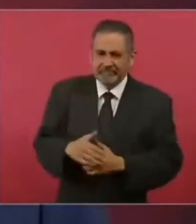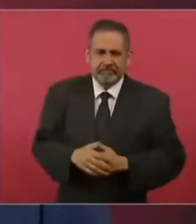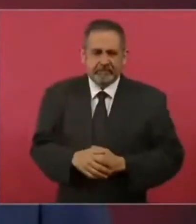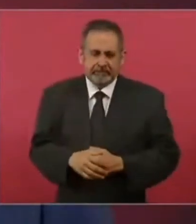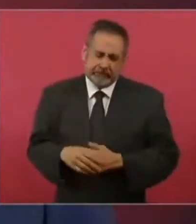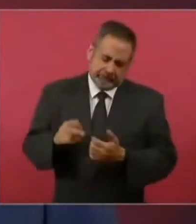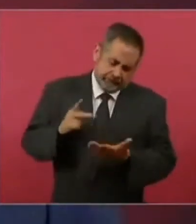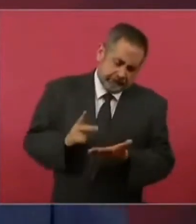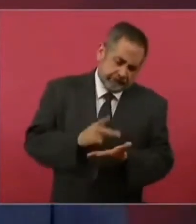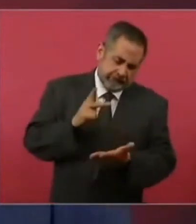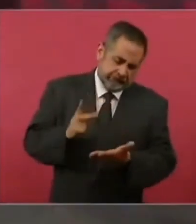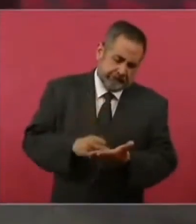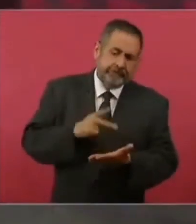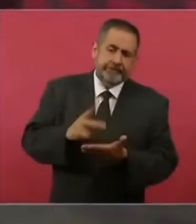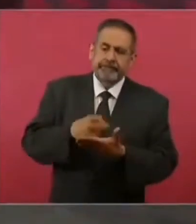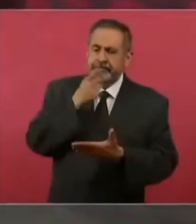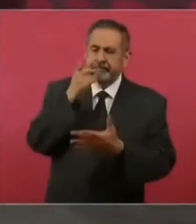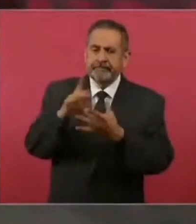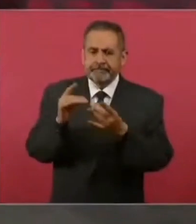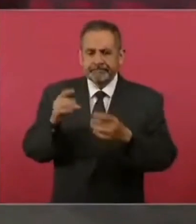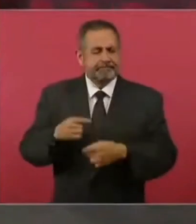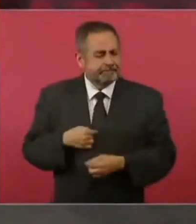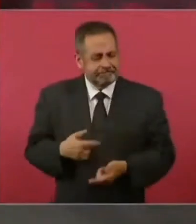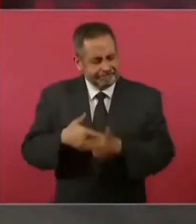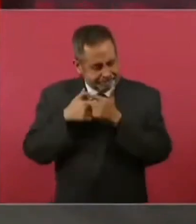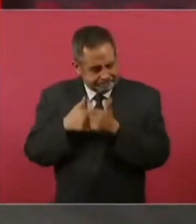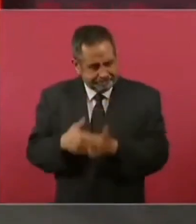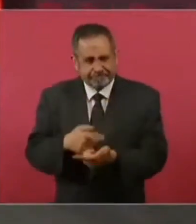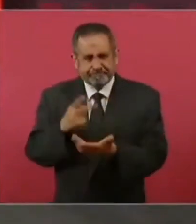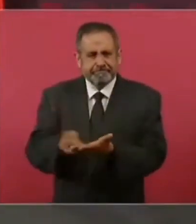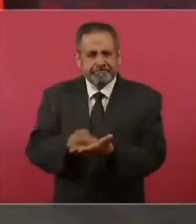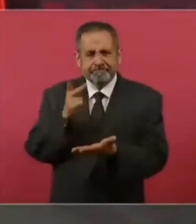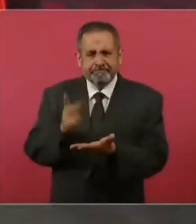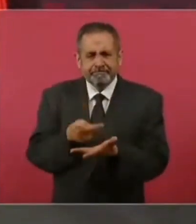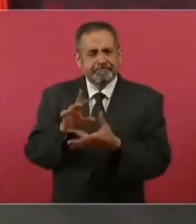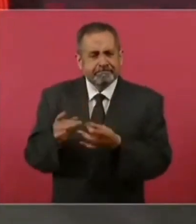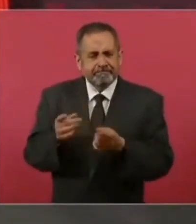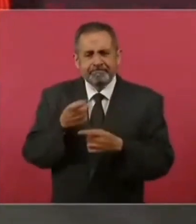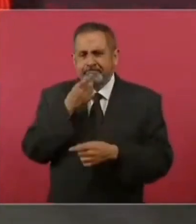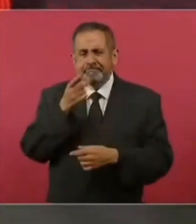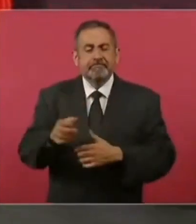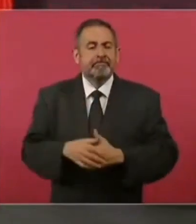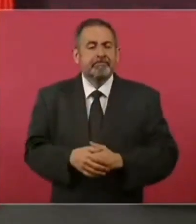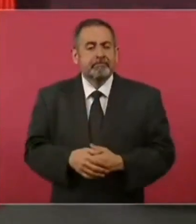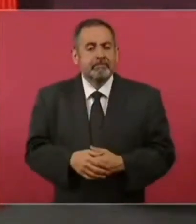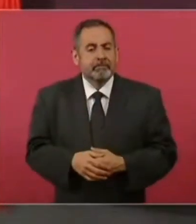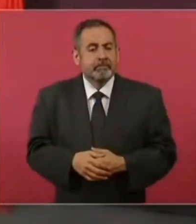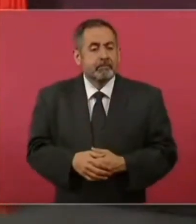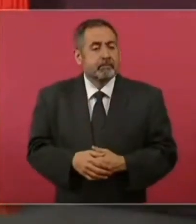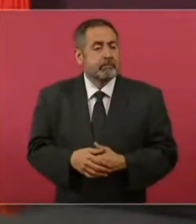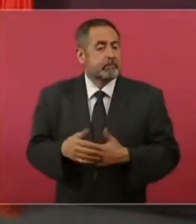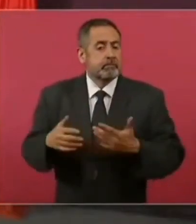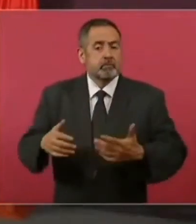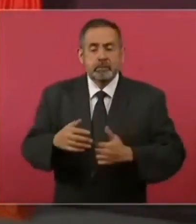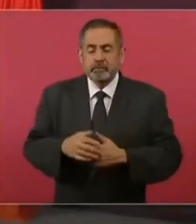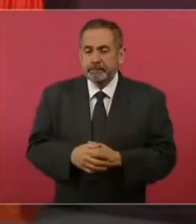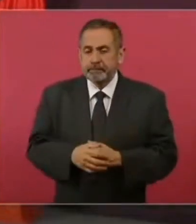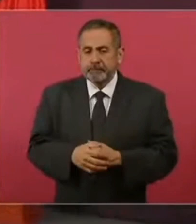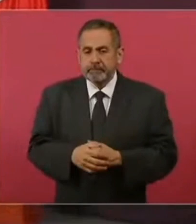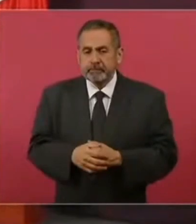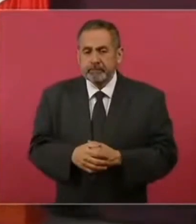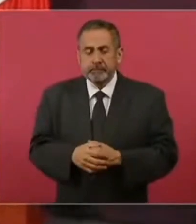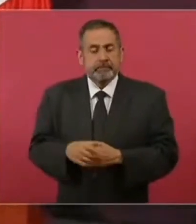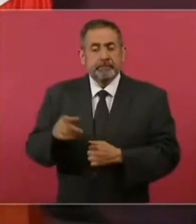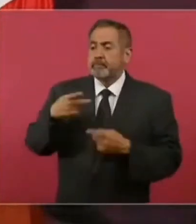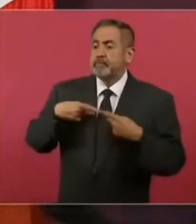repito y repito y repito, y voy a seguir repitiendo, de que el pueblo de México es de